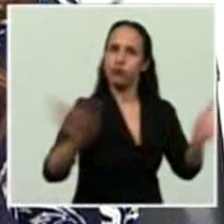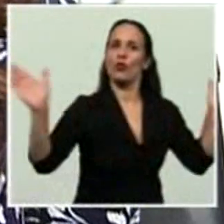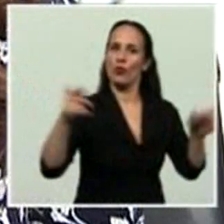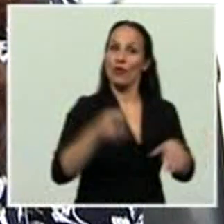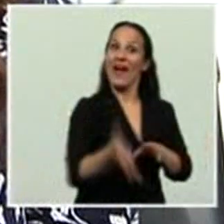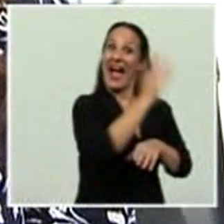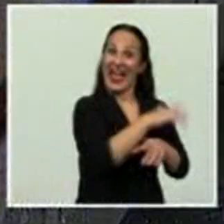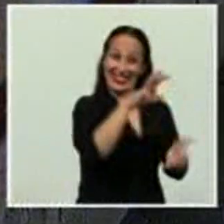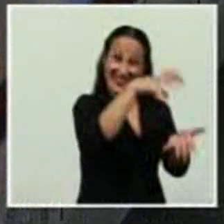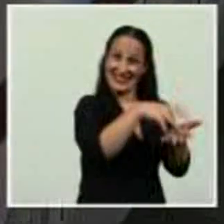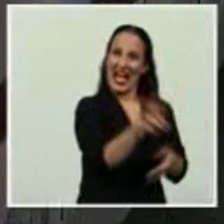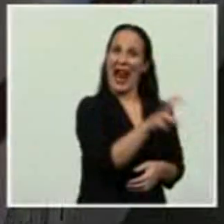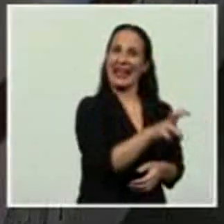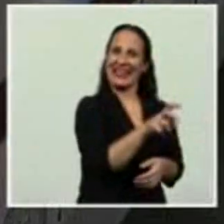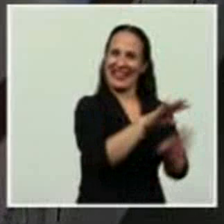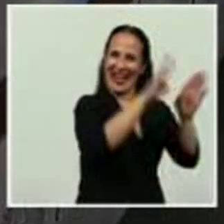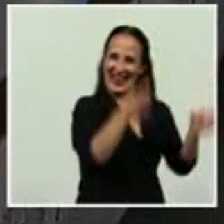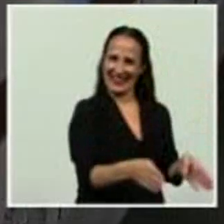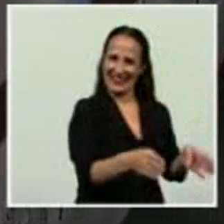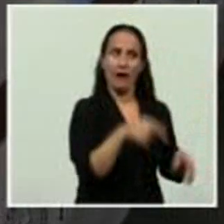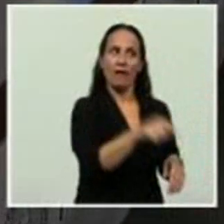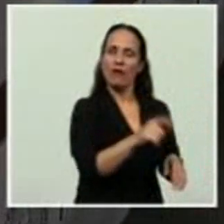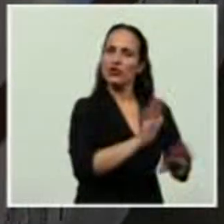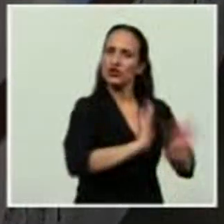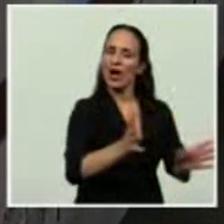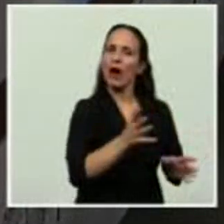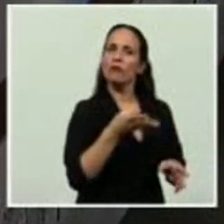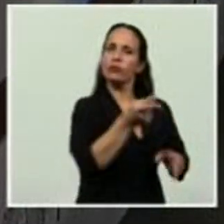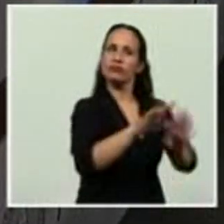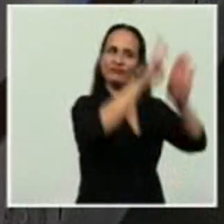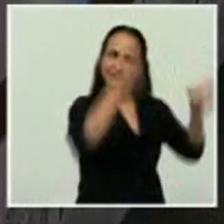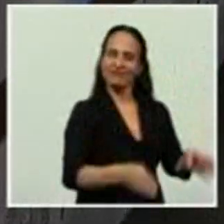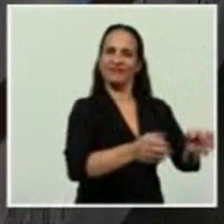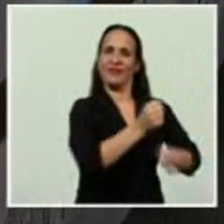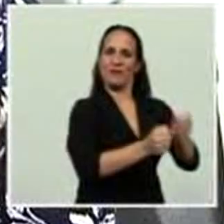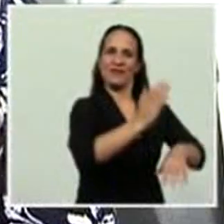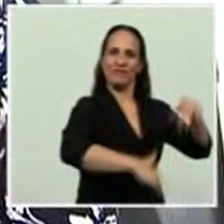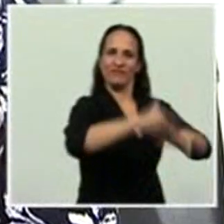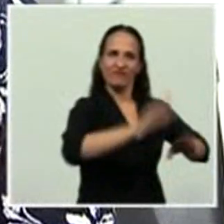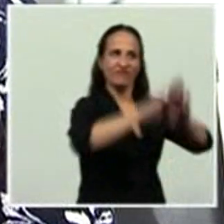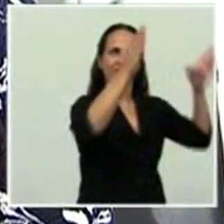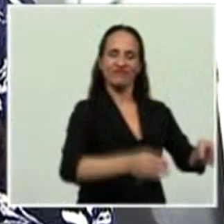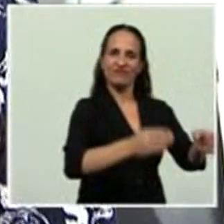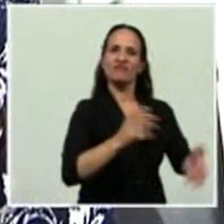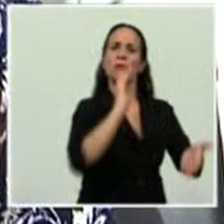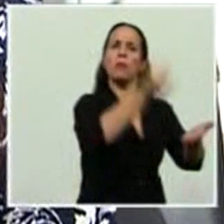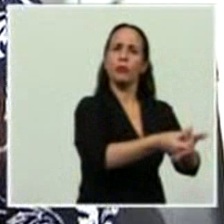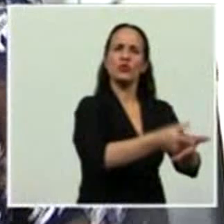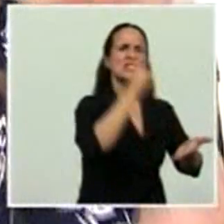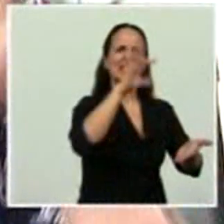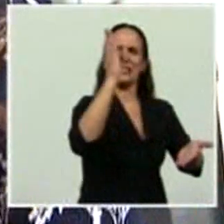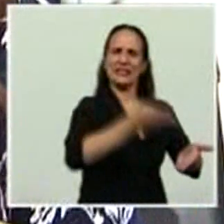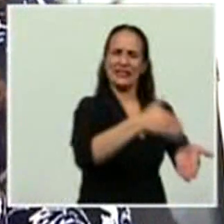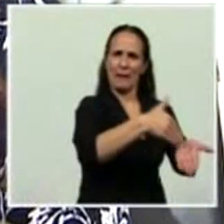antes alquilaban ahora son eh propietarios de esta empresa que han podido construir con una inversión de 70 millones de las